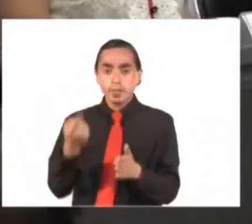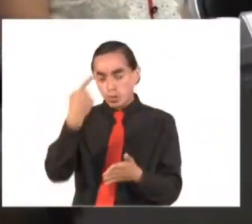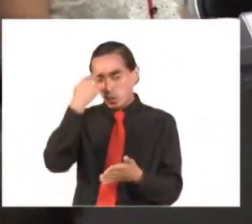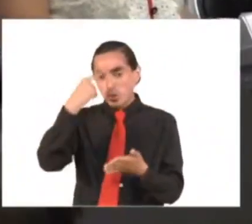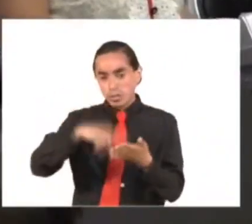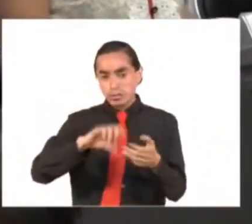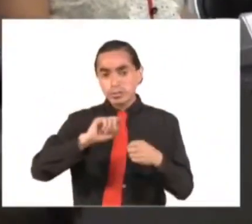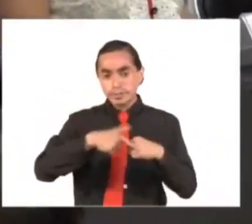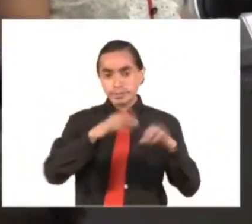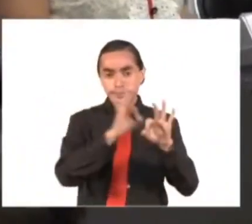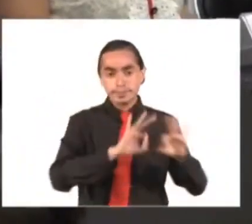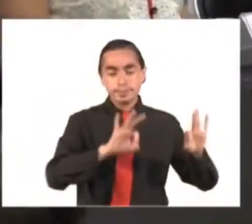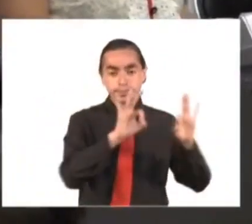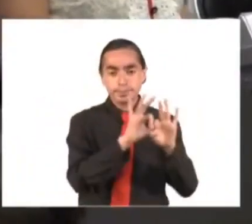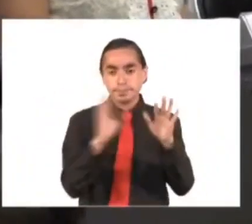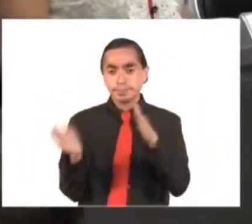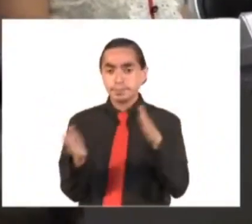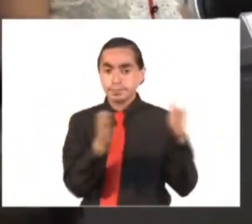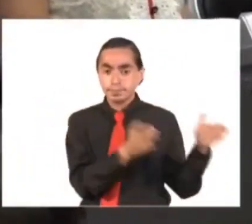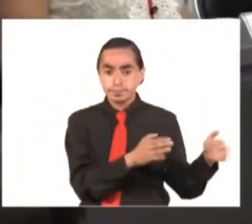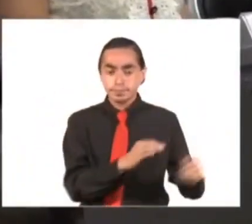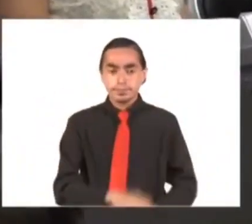algo muy importante.